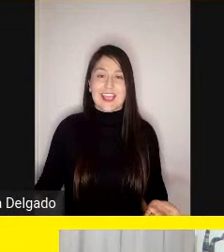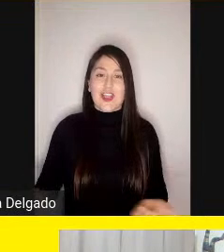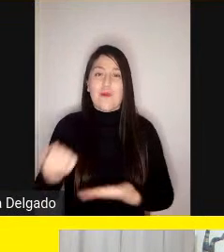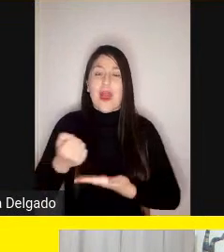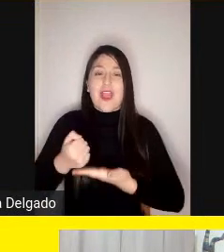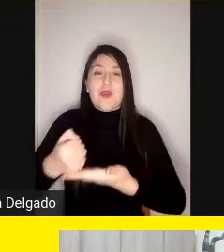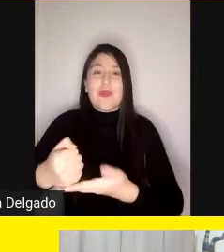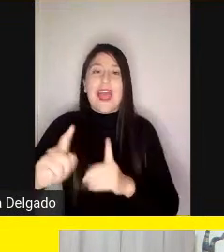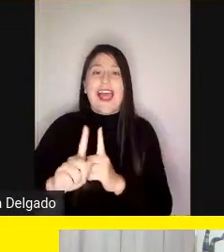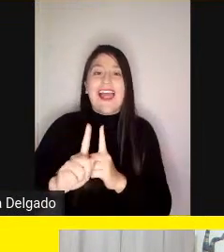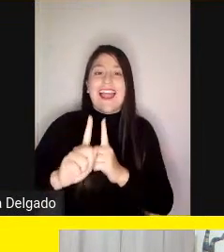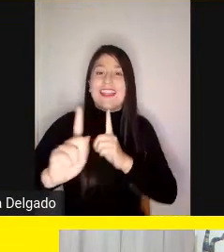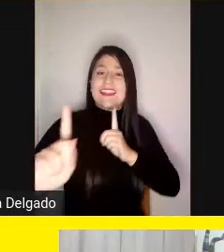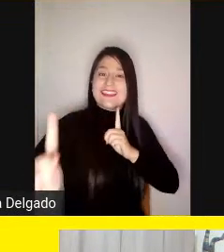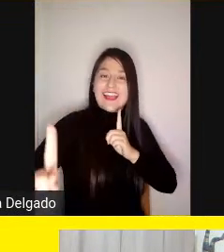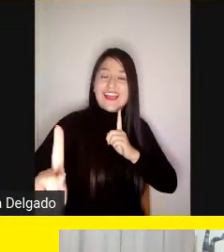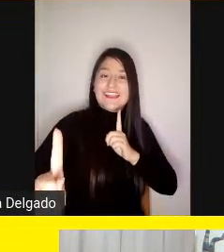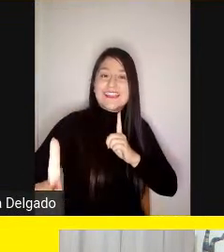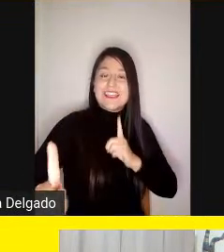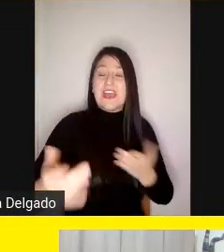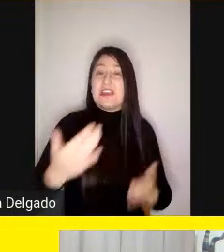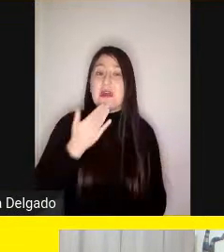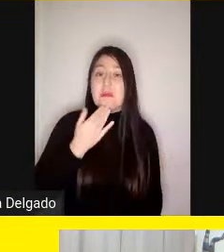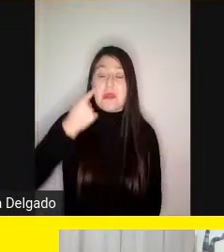y en el desconocimiento,